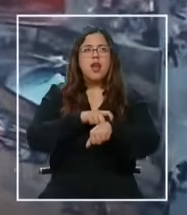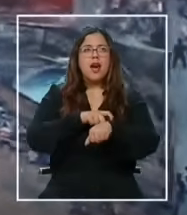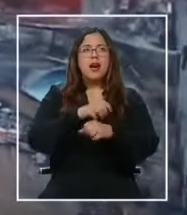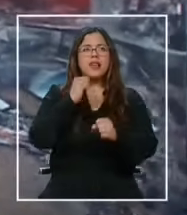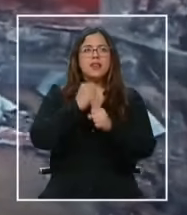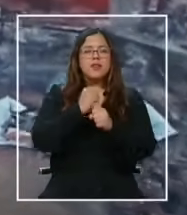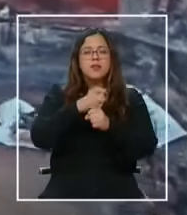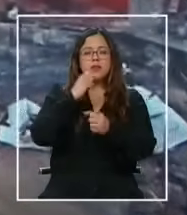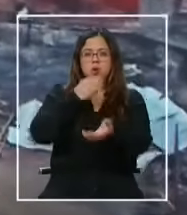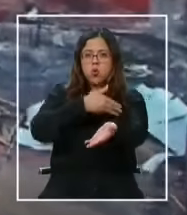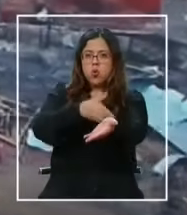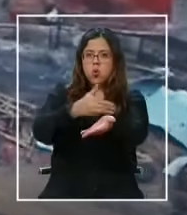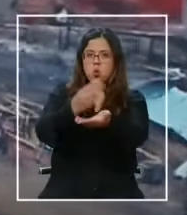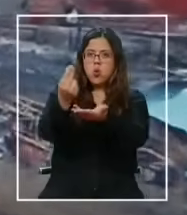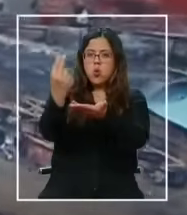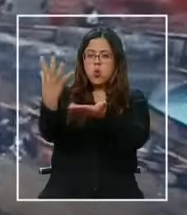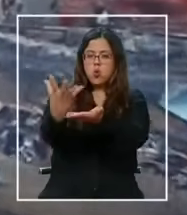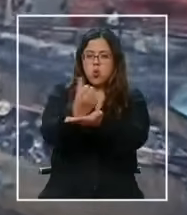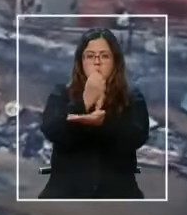en millonarios